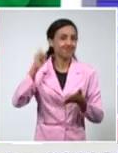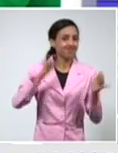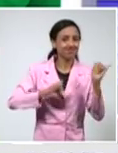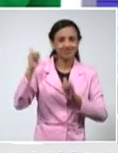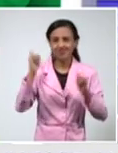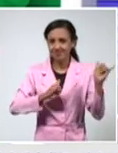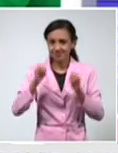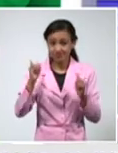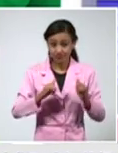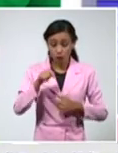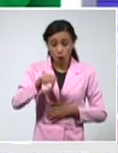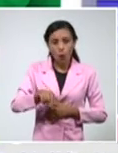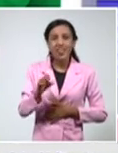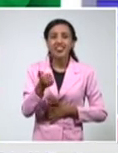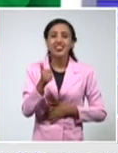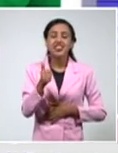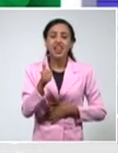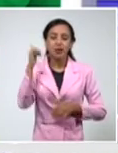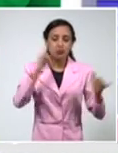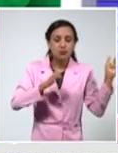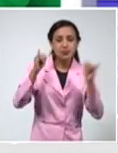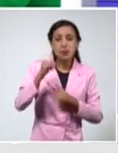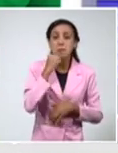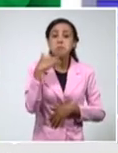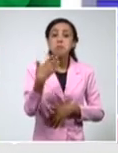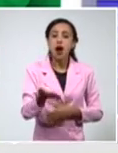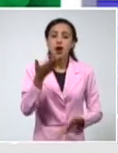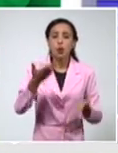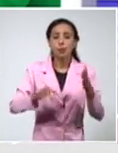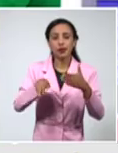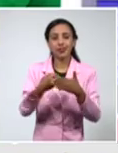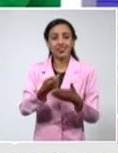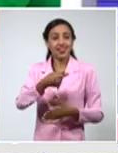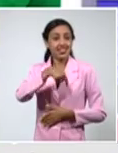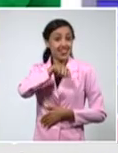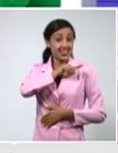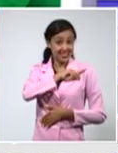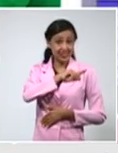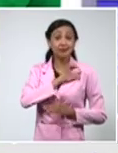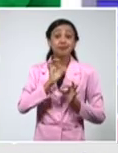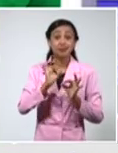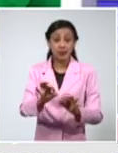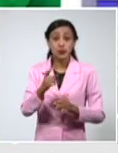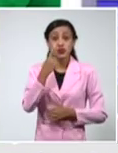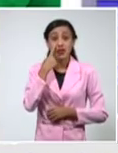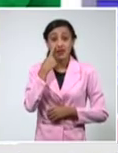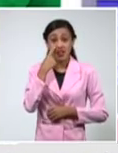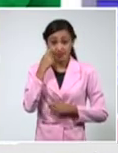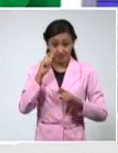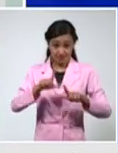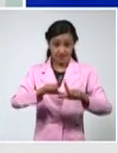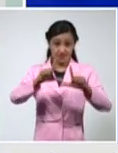10 importados más que en el día de ayer. Como se ve en el gráfico,